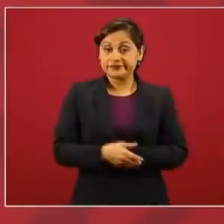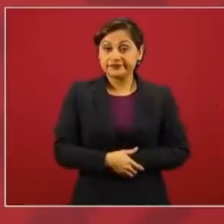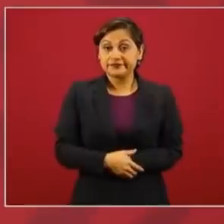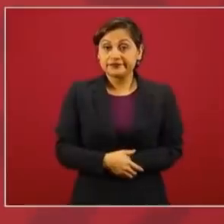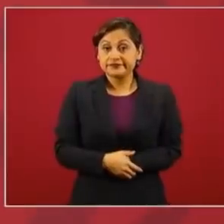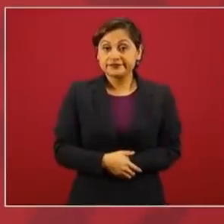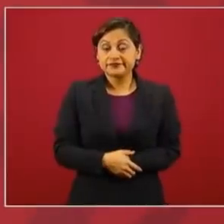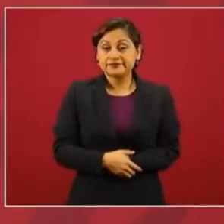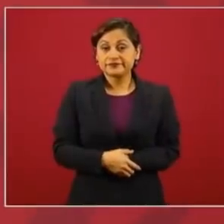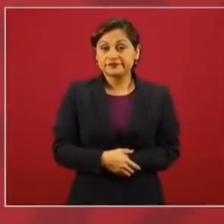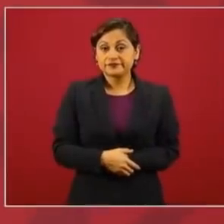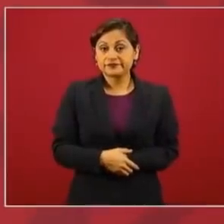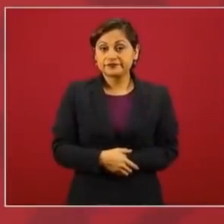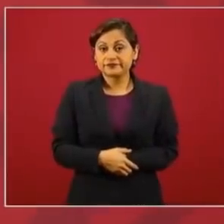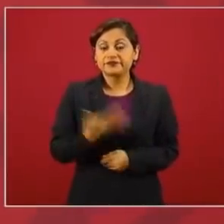hizo fácil,